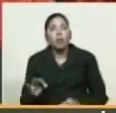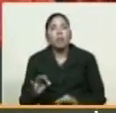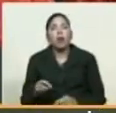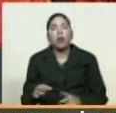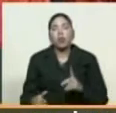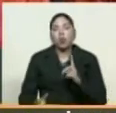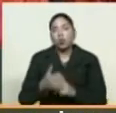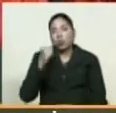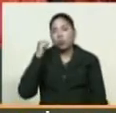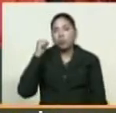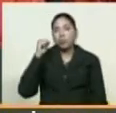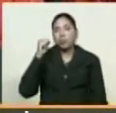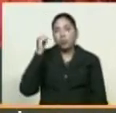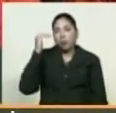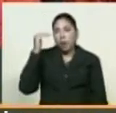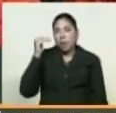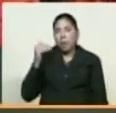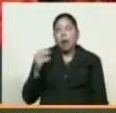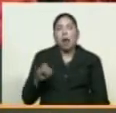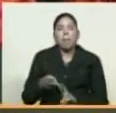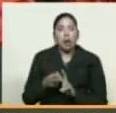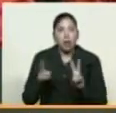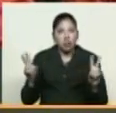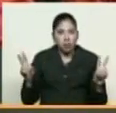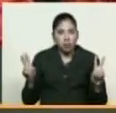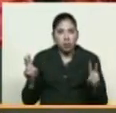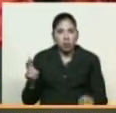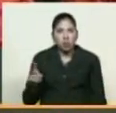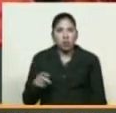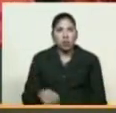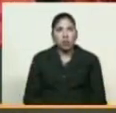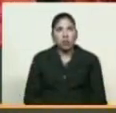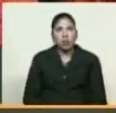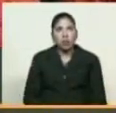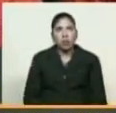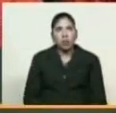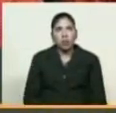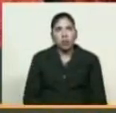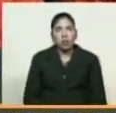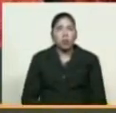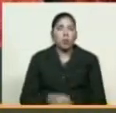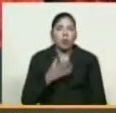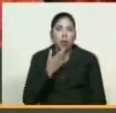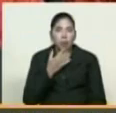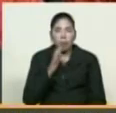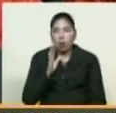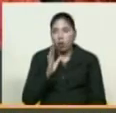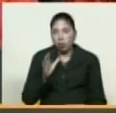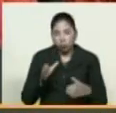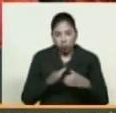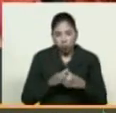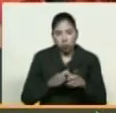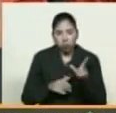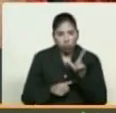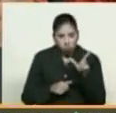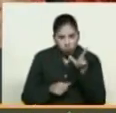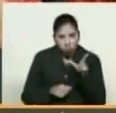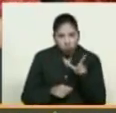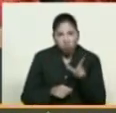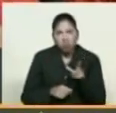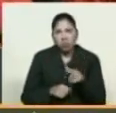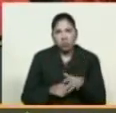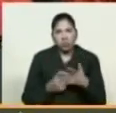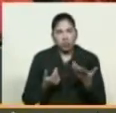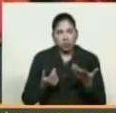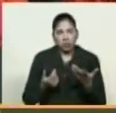lograr objetivos por la paz. Quienes creen que desde un partido político pueden generar violencia, detrás de